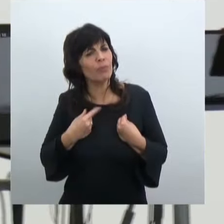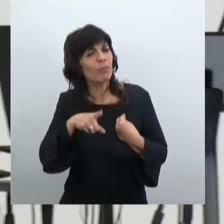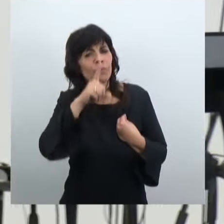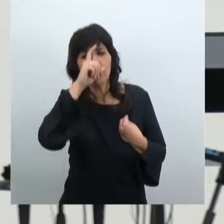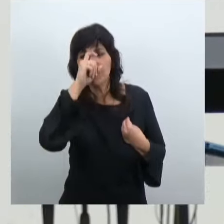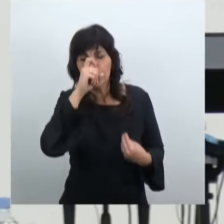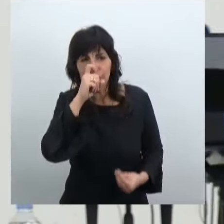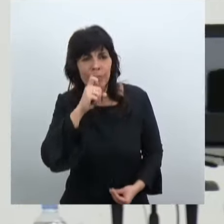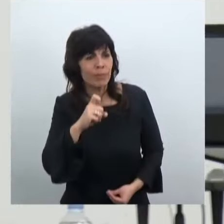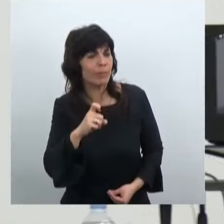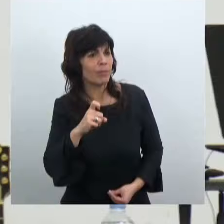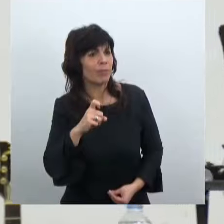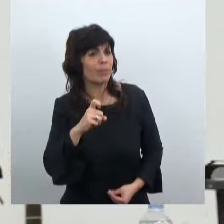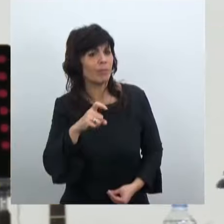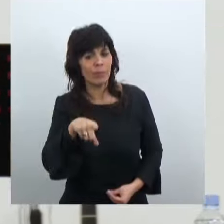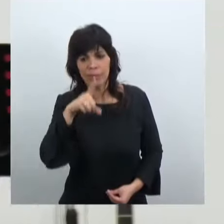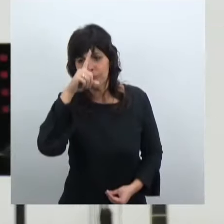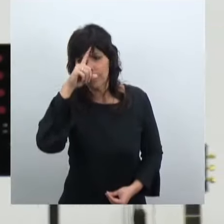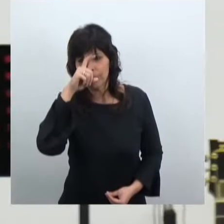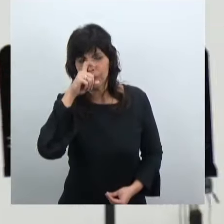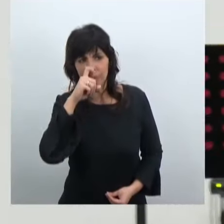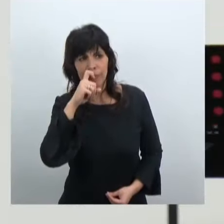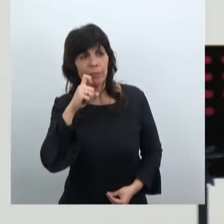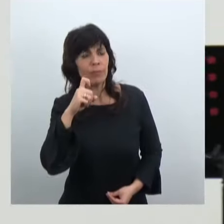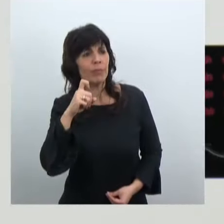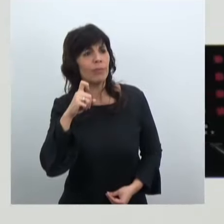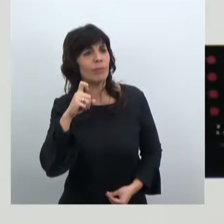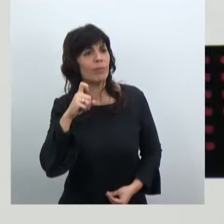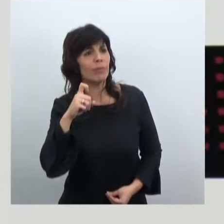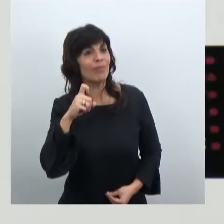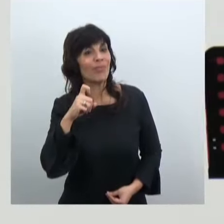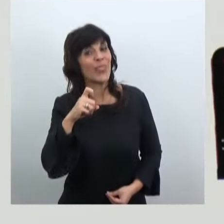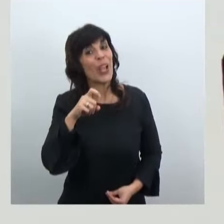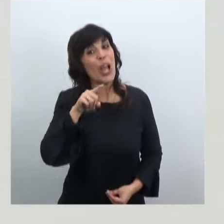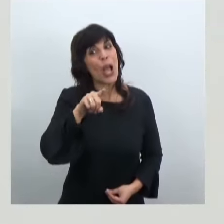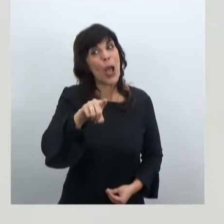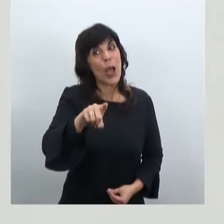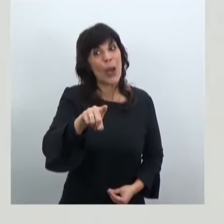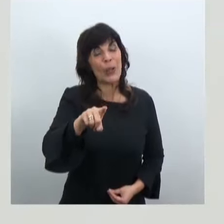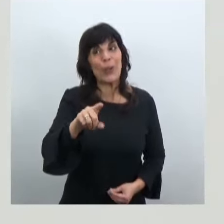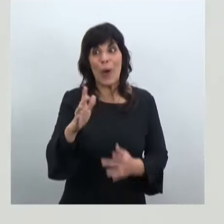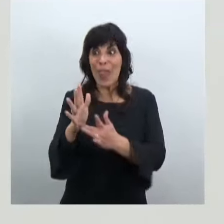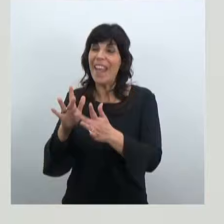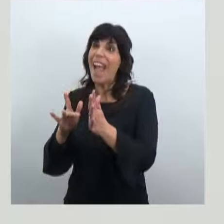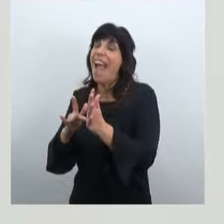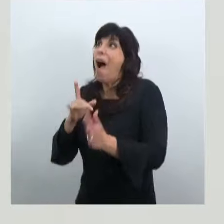acuerdas? ¿Te acuerdas cuando te enamoraste la primera vez de